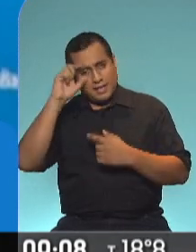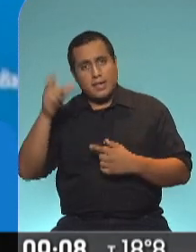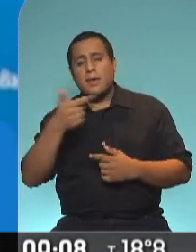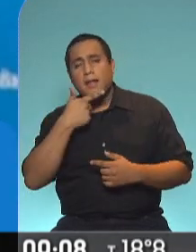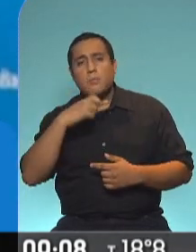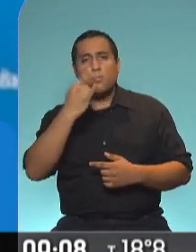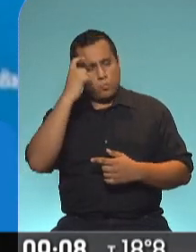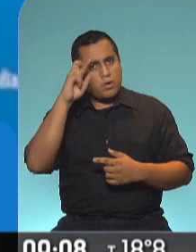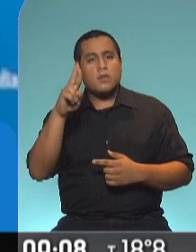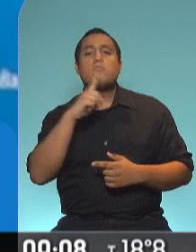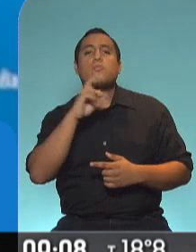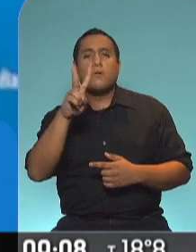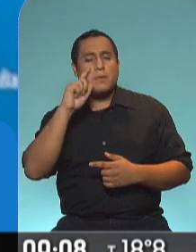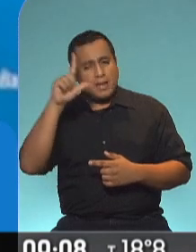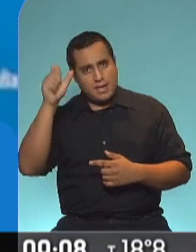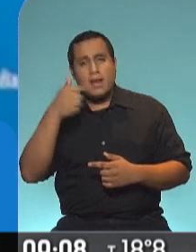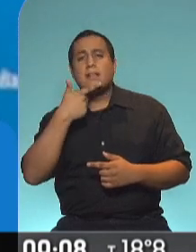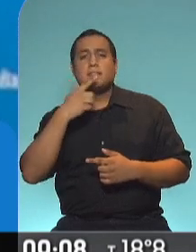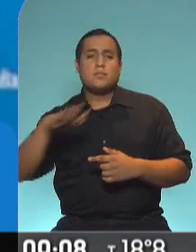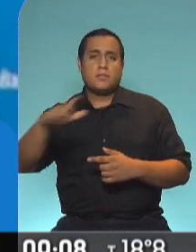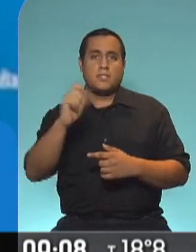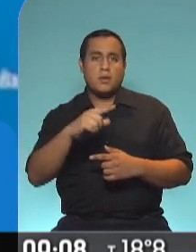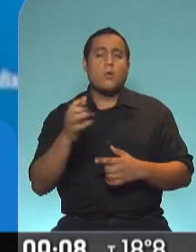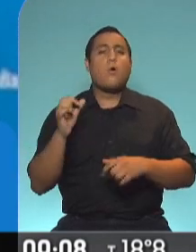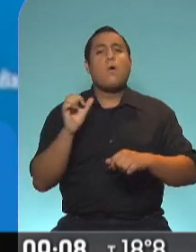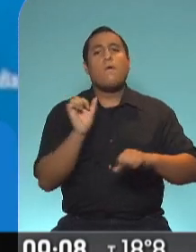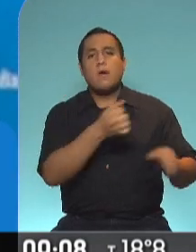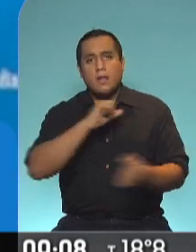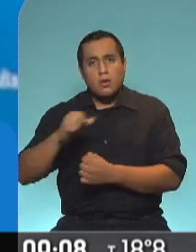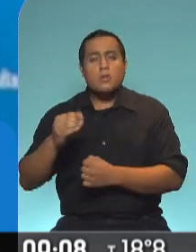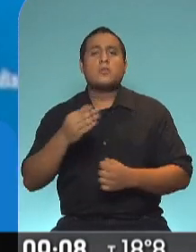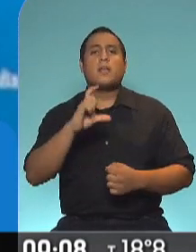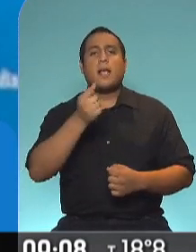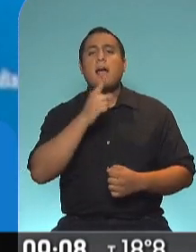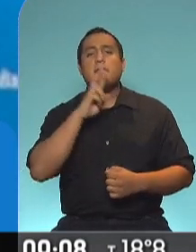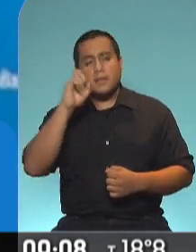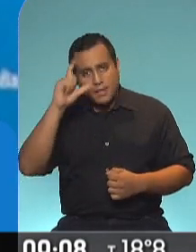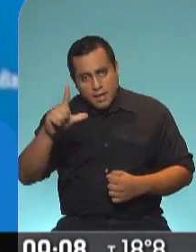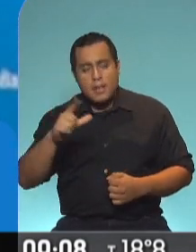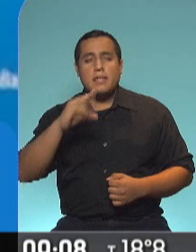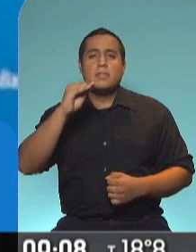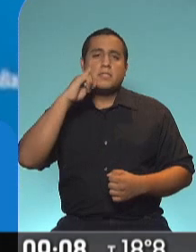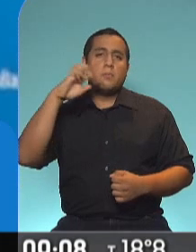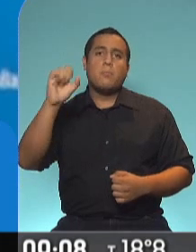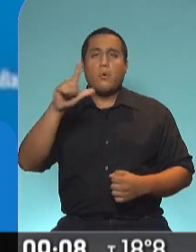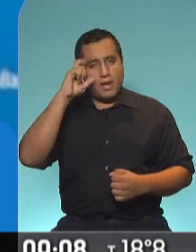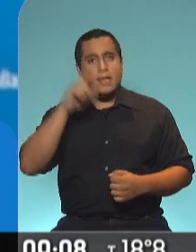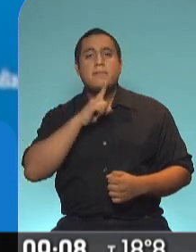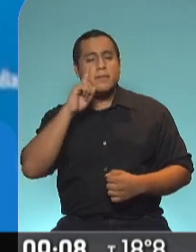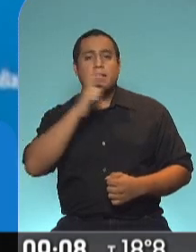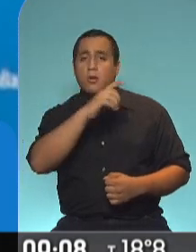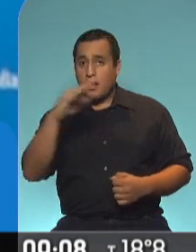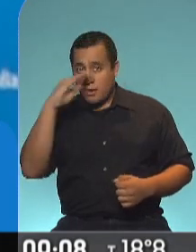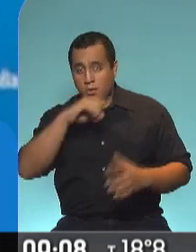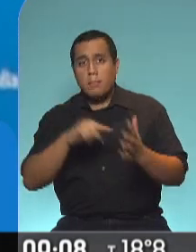el chaco ciudad capital de córdoba bariloche choele choel catriel y cipolletti en río negro y la capital